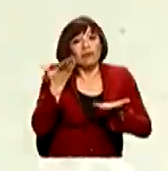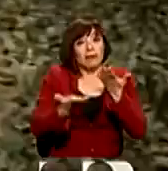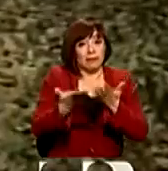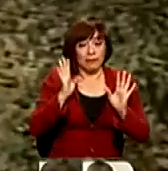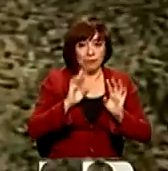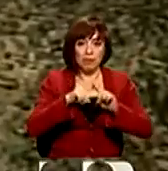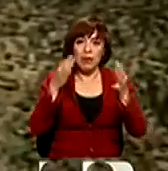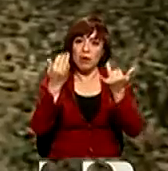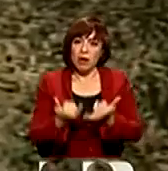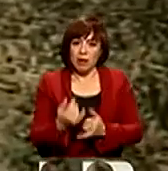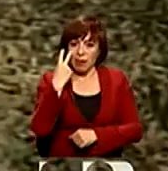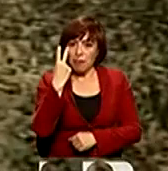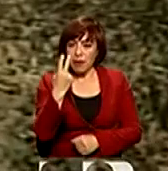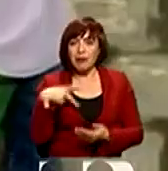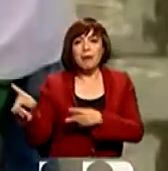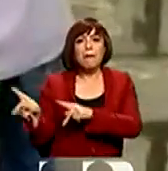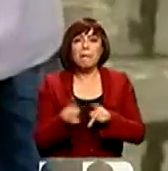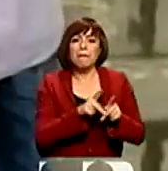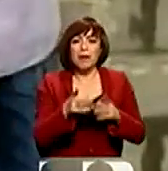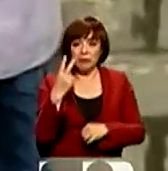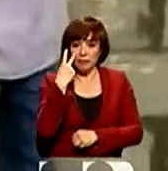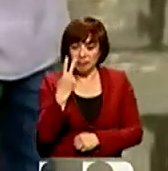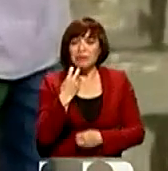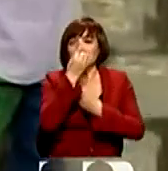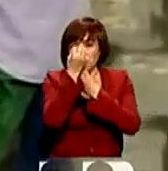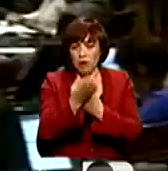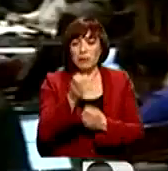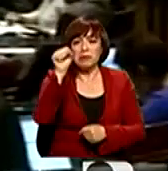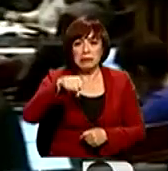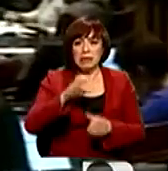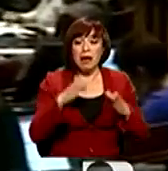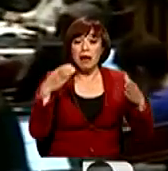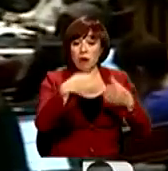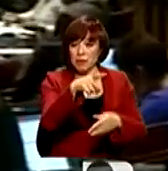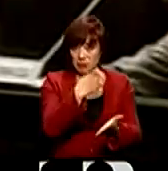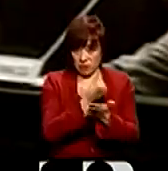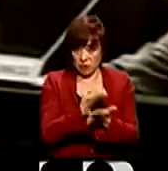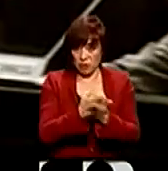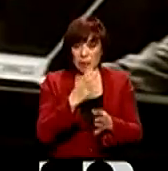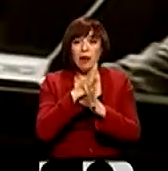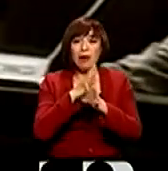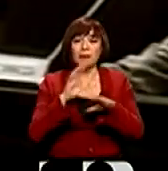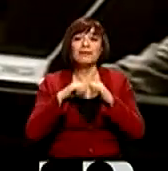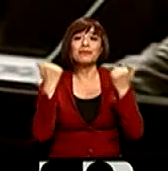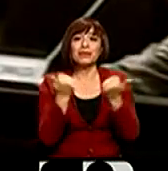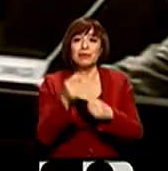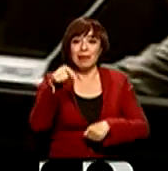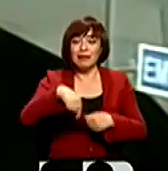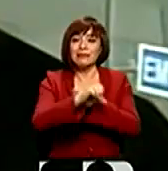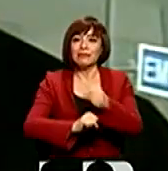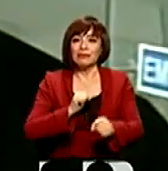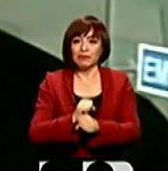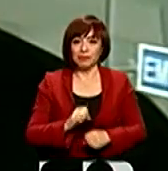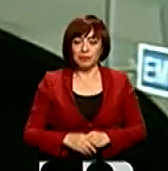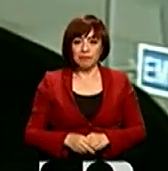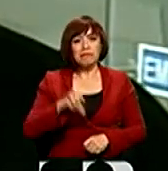financiamiento y sobre todo ejecución del plan, consta en el informe de la Comisión de lo Económico de la Asamblea sobre la ejecución presupuestaria de este año. Porque es